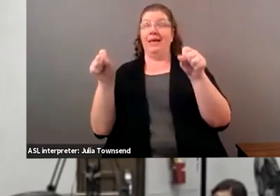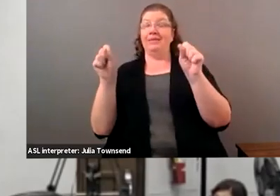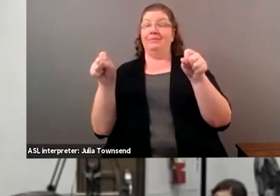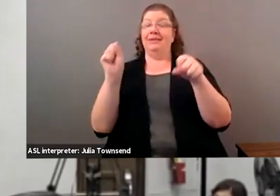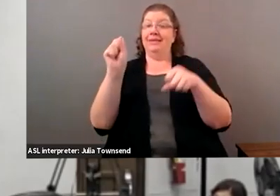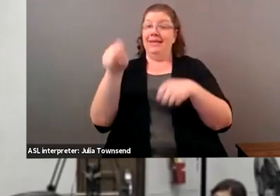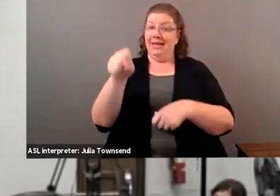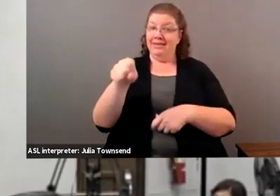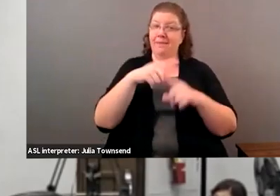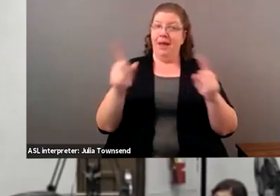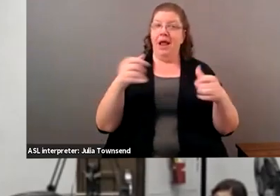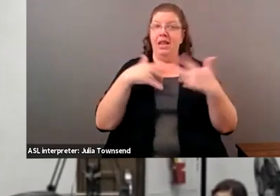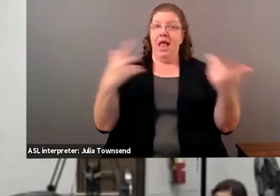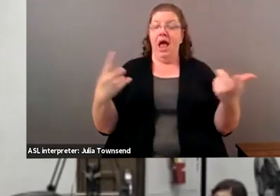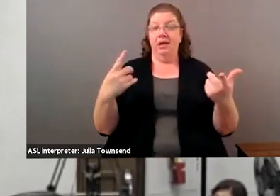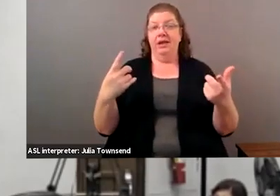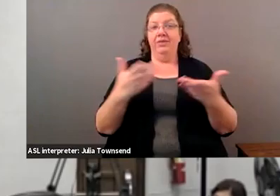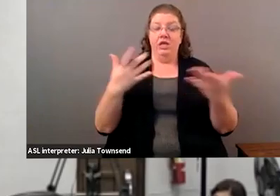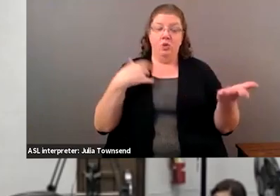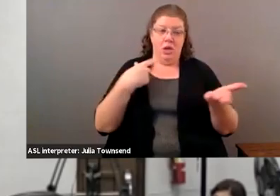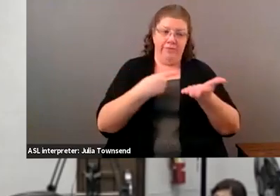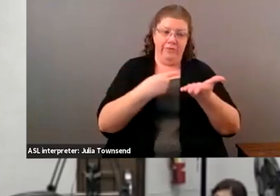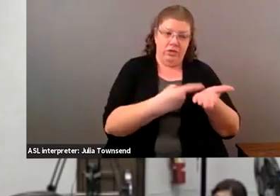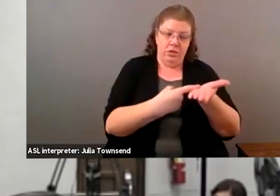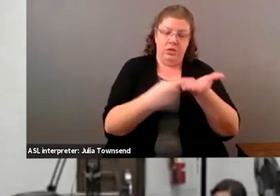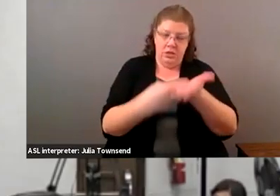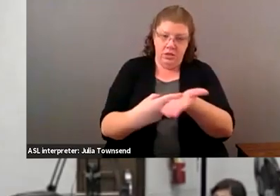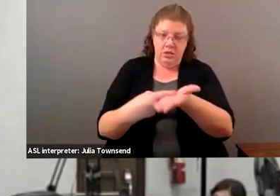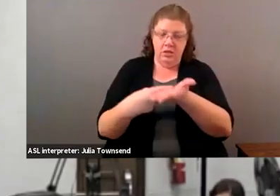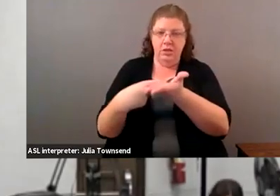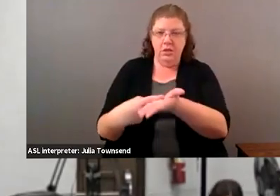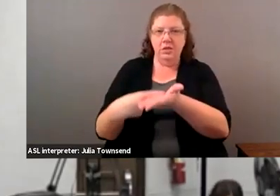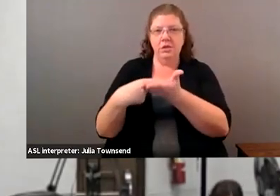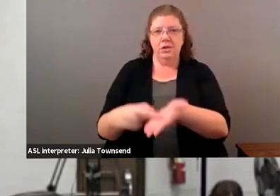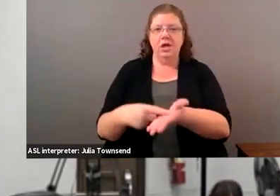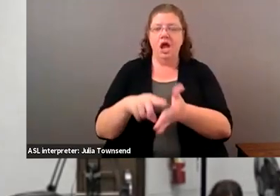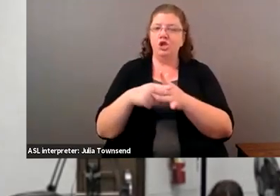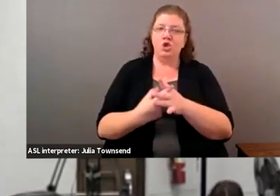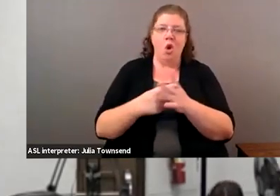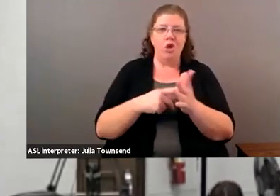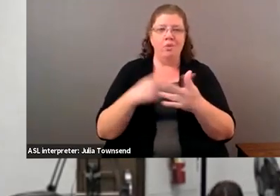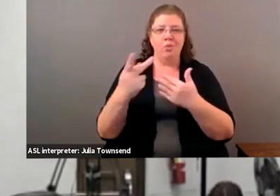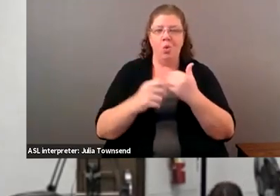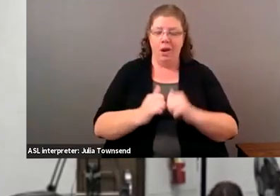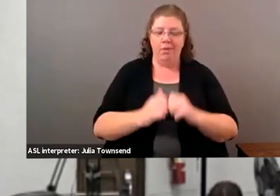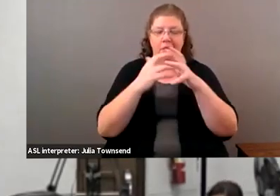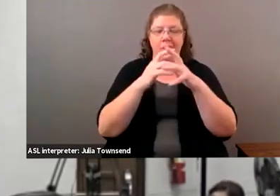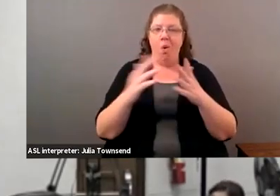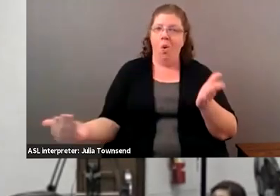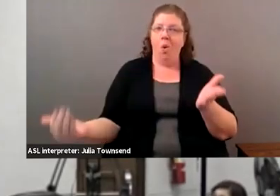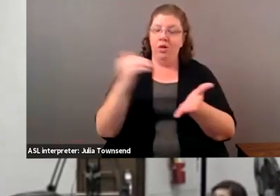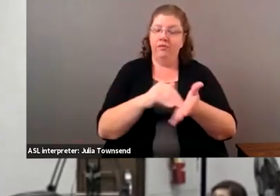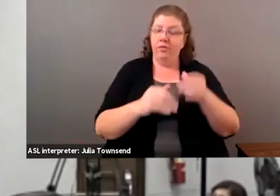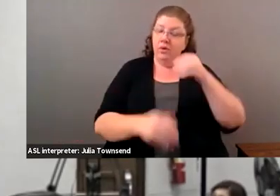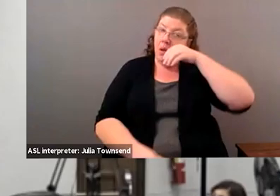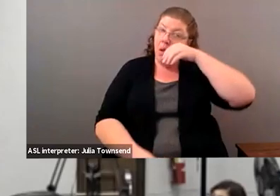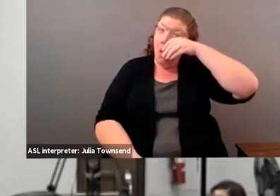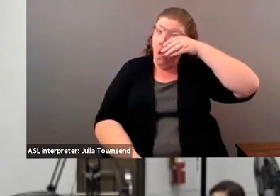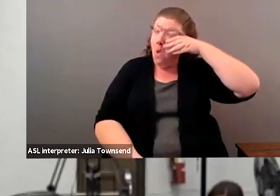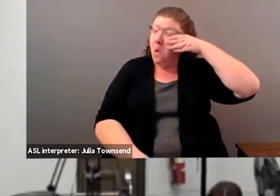esto hay muchas cuestiones que tendremos que atender y sencillamente tendremos que regresar al primer paso para hacer todo esto así que